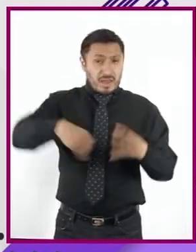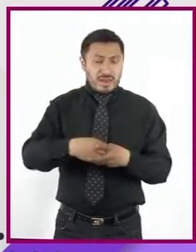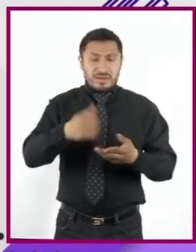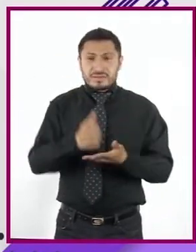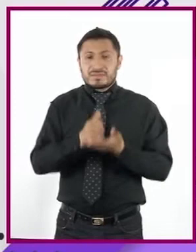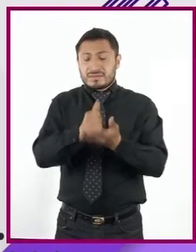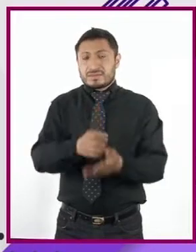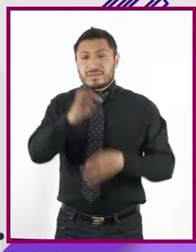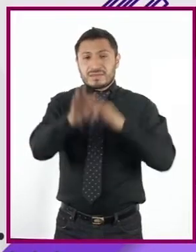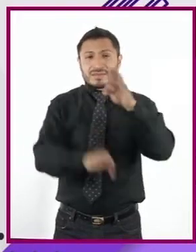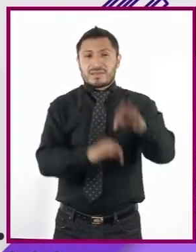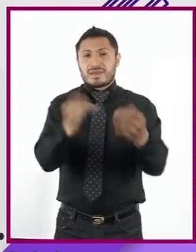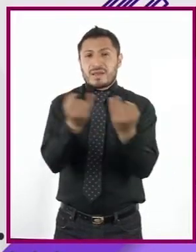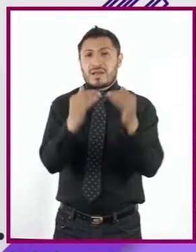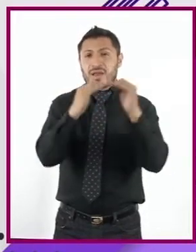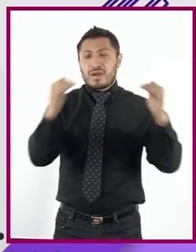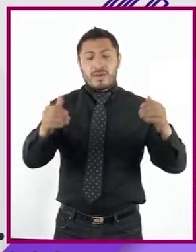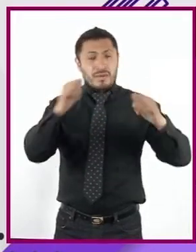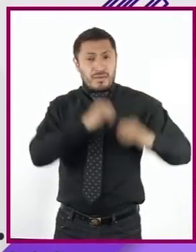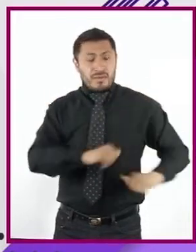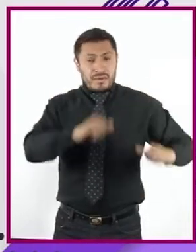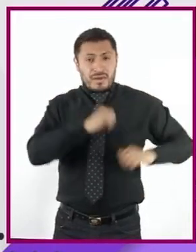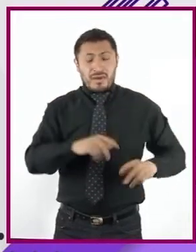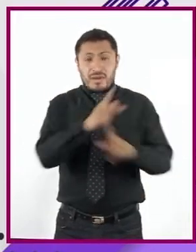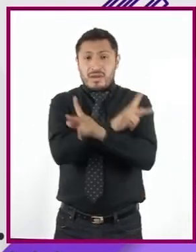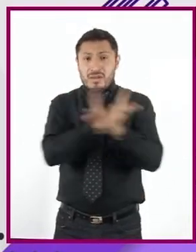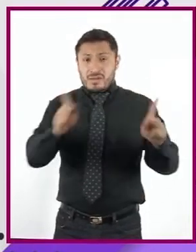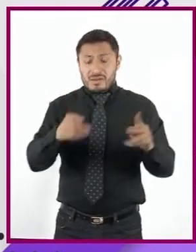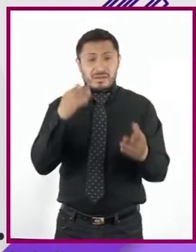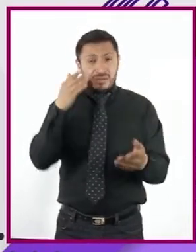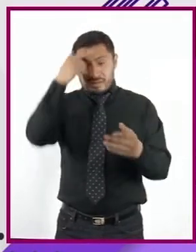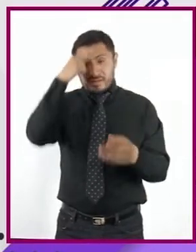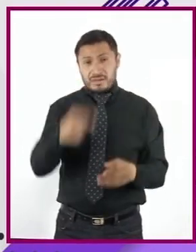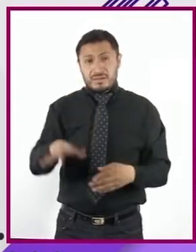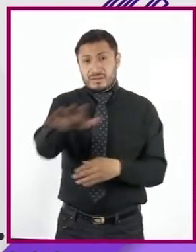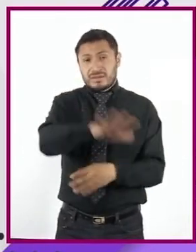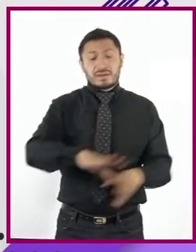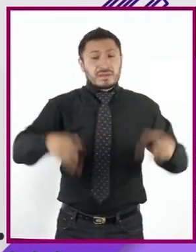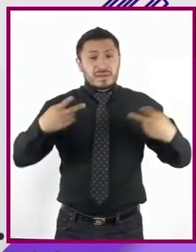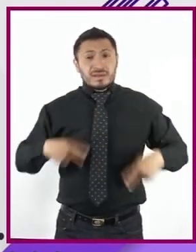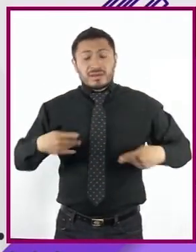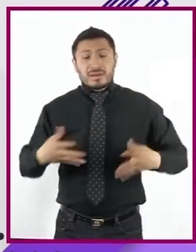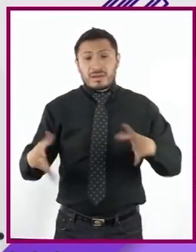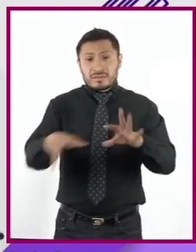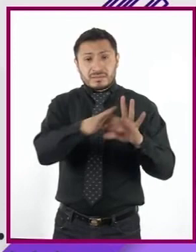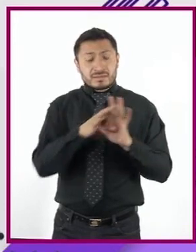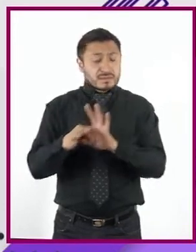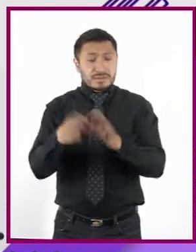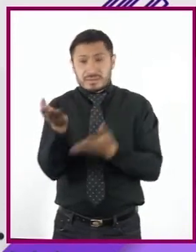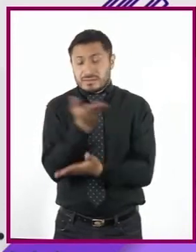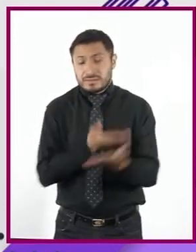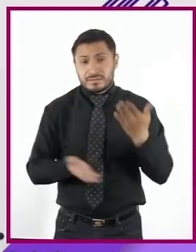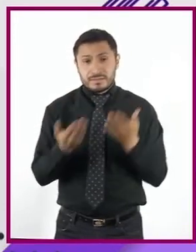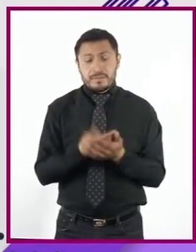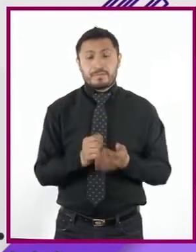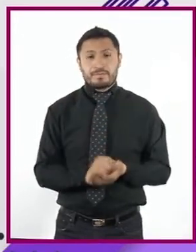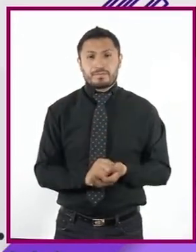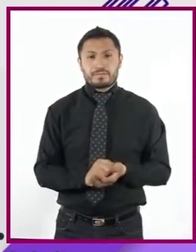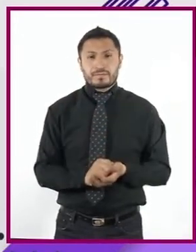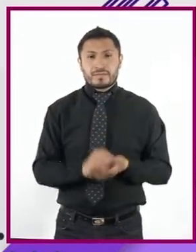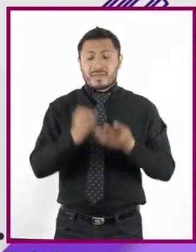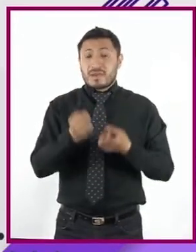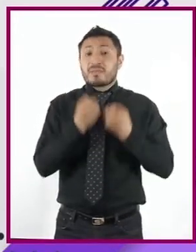trato igualitario de la autoridad pública hacia las personas y entre estas. Se manifiesta en